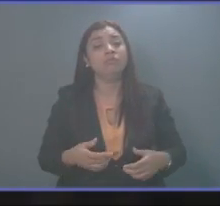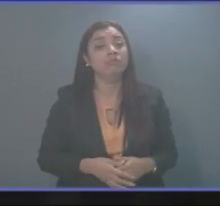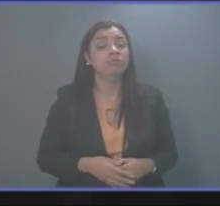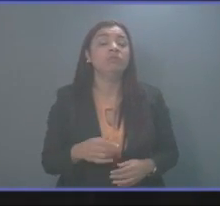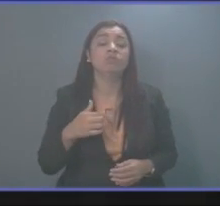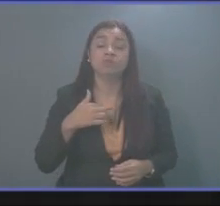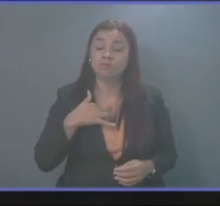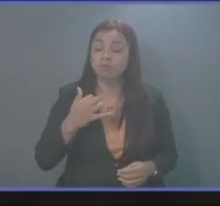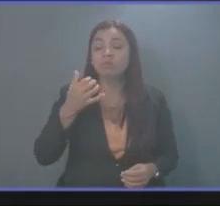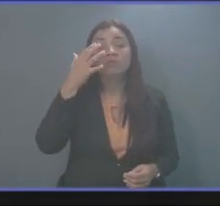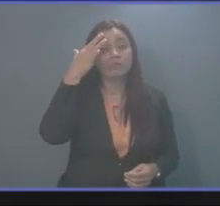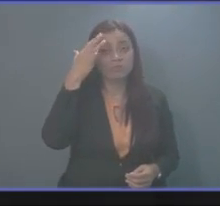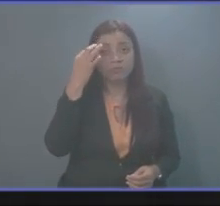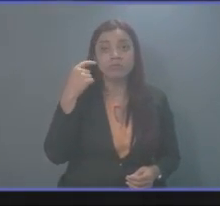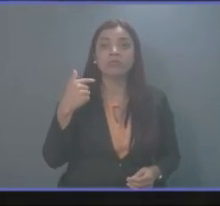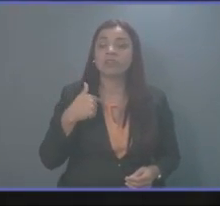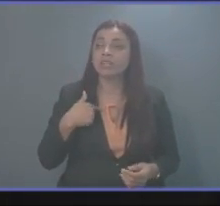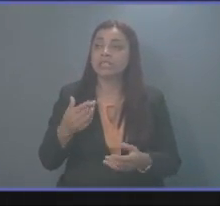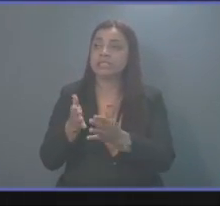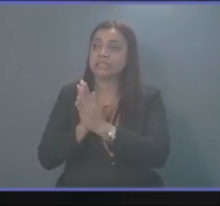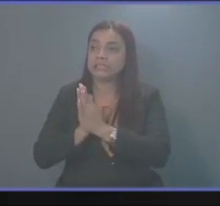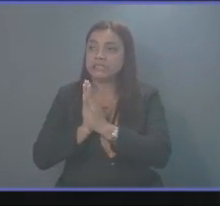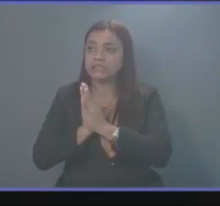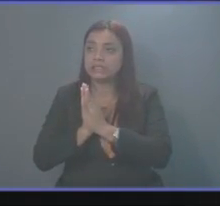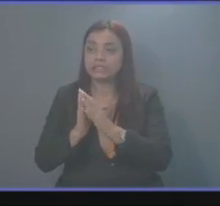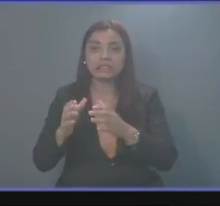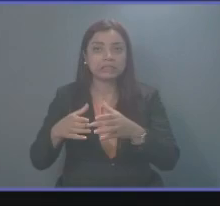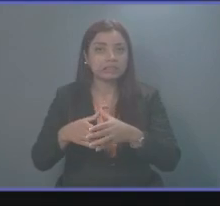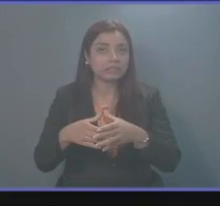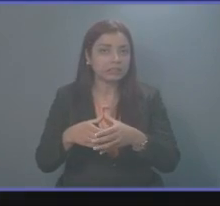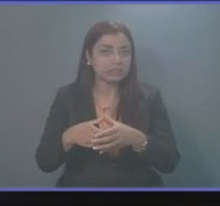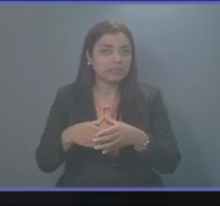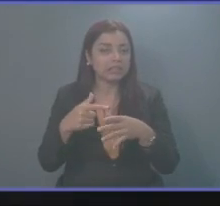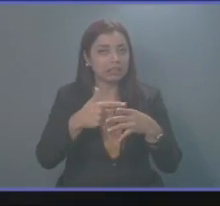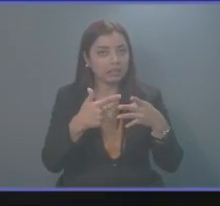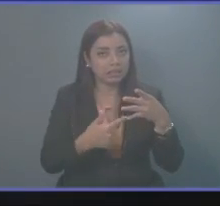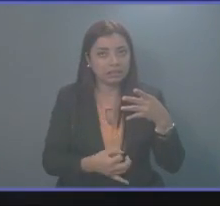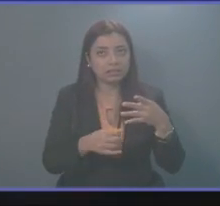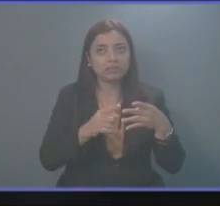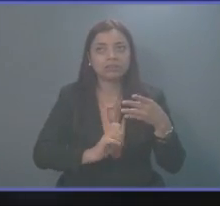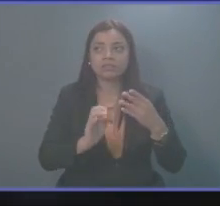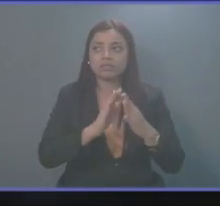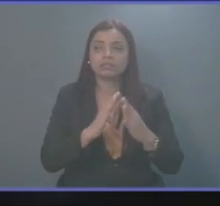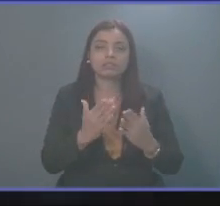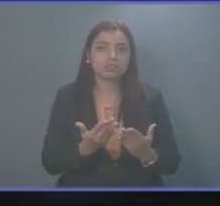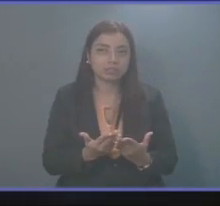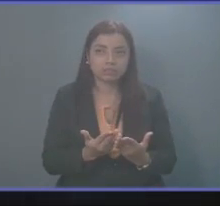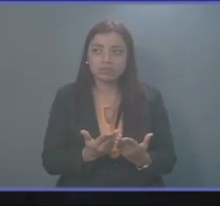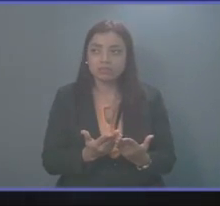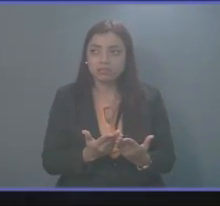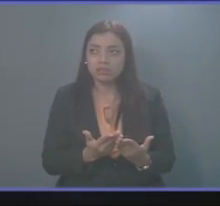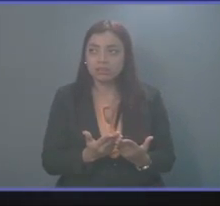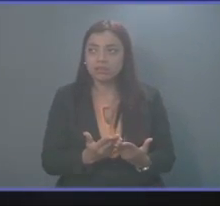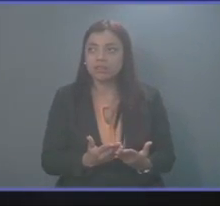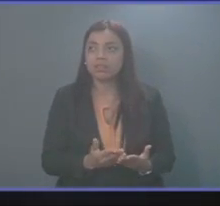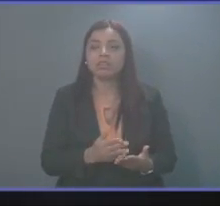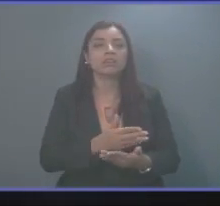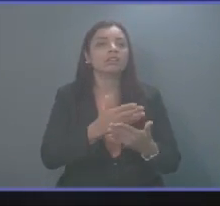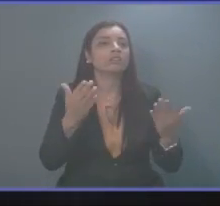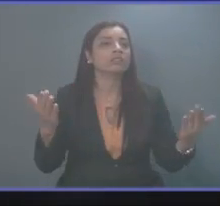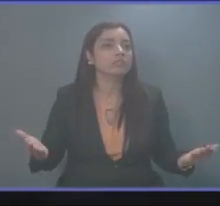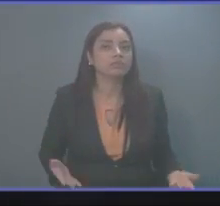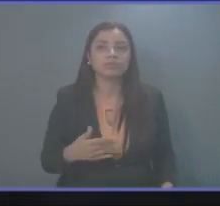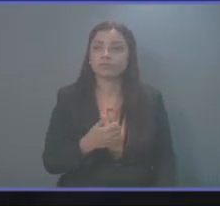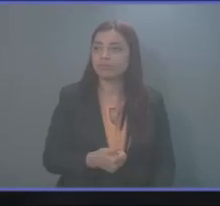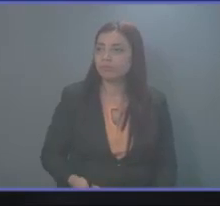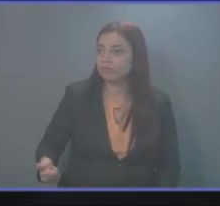Yo creo y he pedido a la Comisión de Legislación que nos diga la Corte